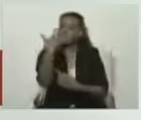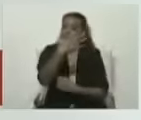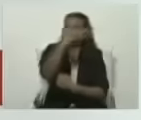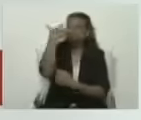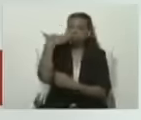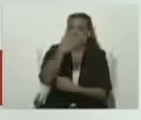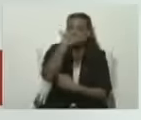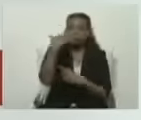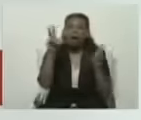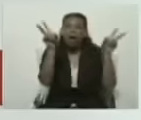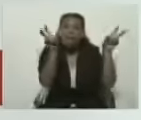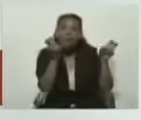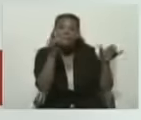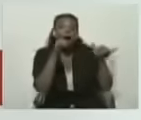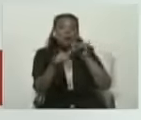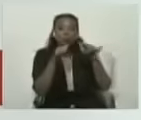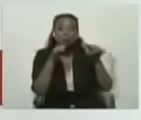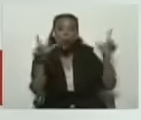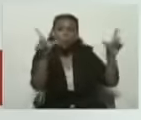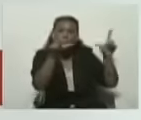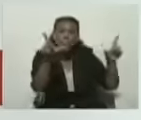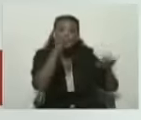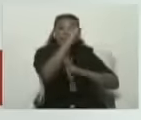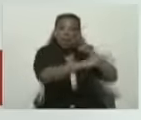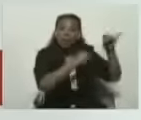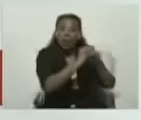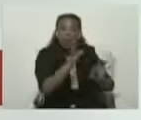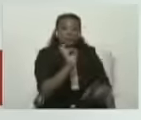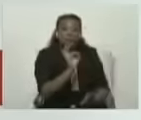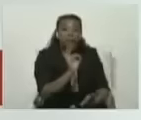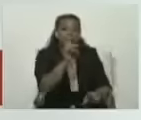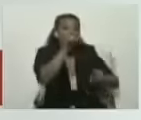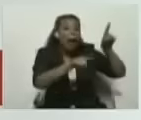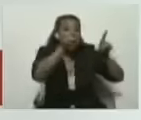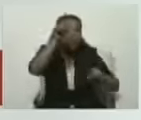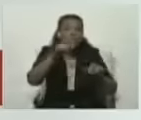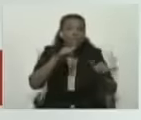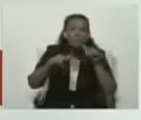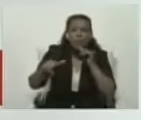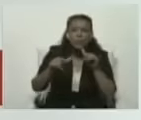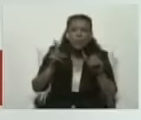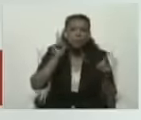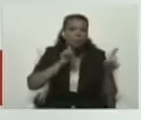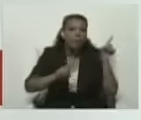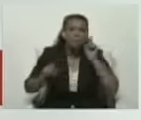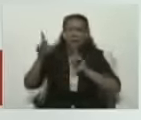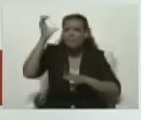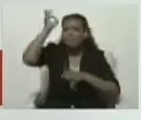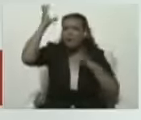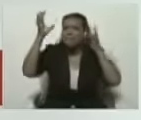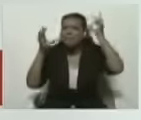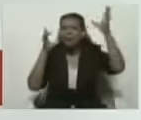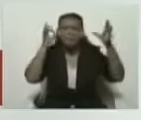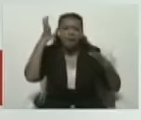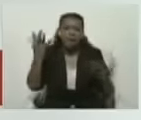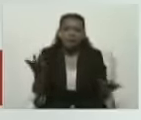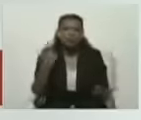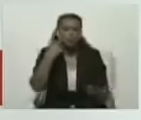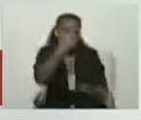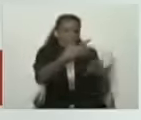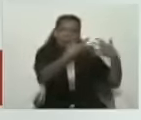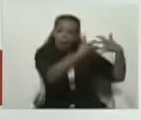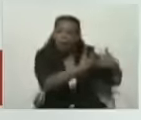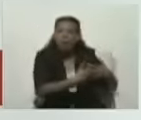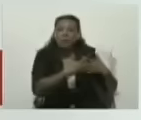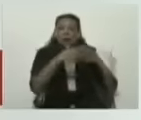filtrar, comillas, en algunos medios de comunicación internacional, algunas de esos supuestos exit poll. Ya sabemos quién va a hacer los exit poll, cómo